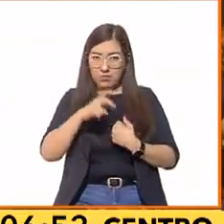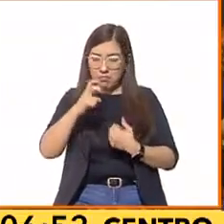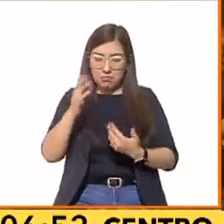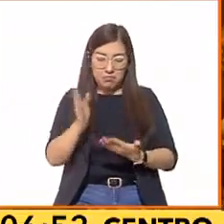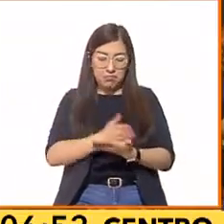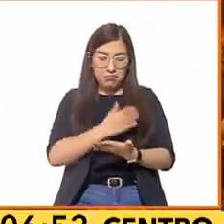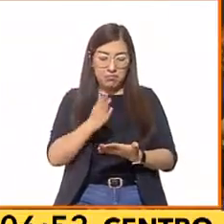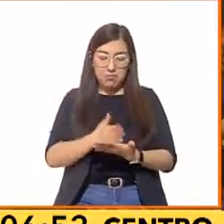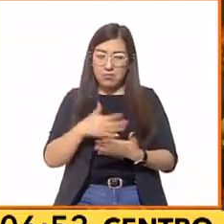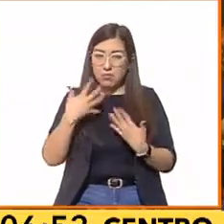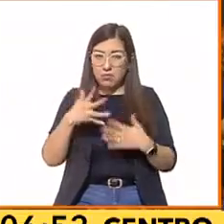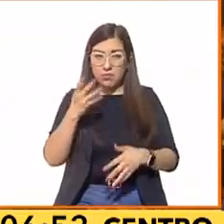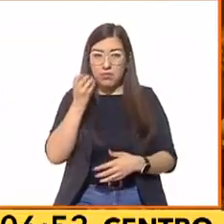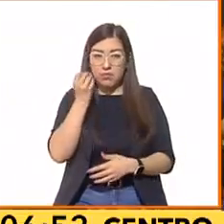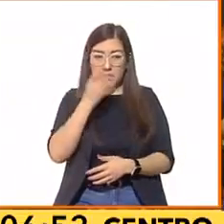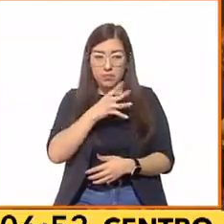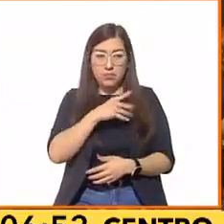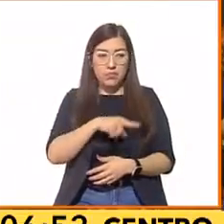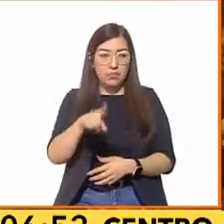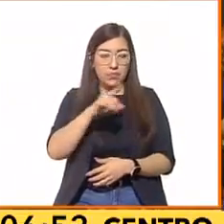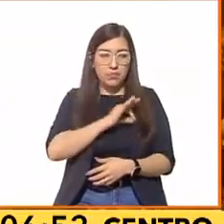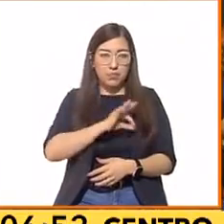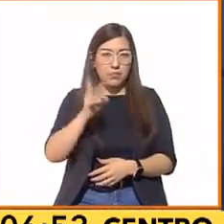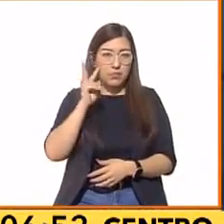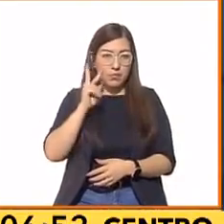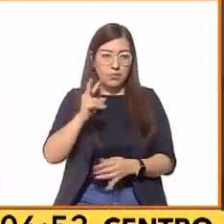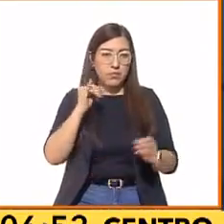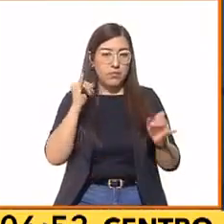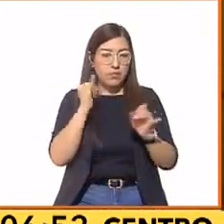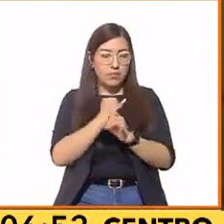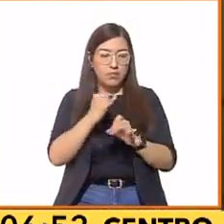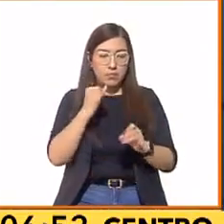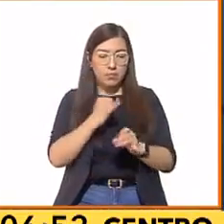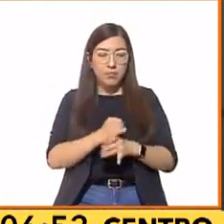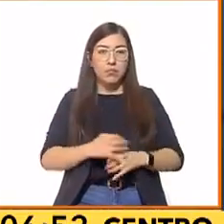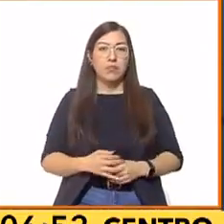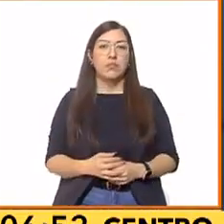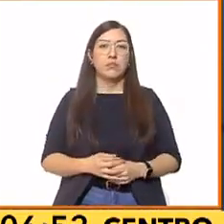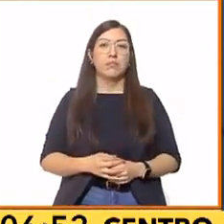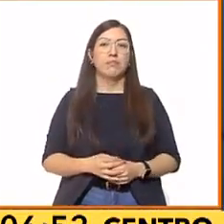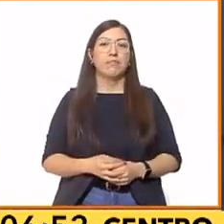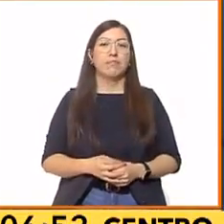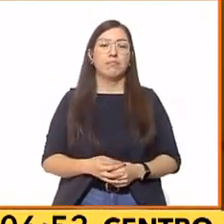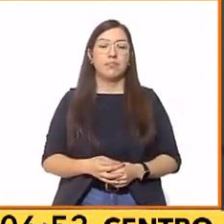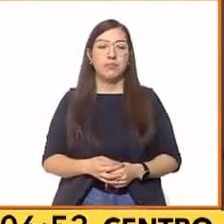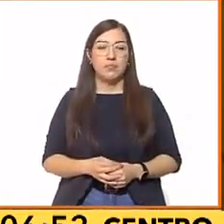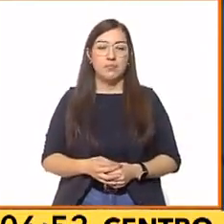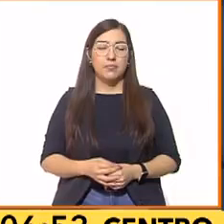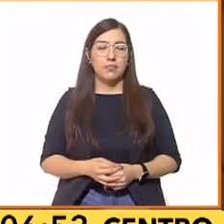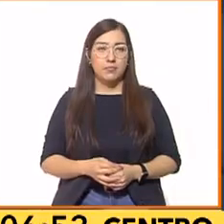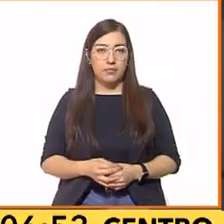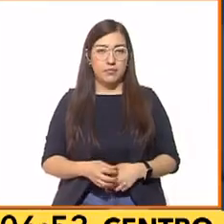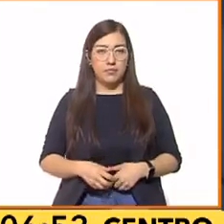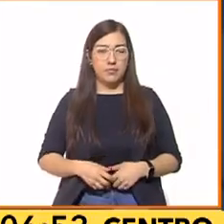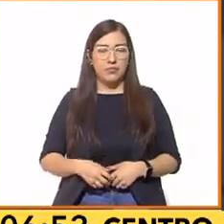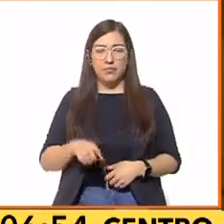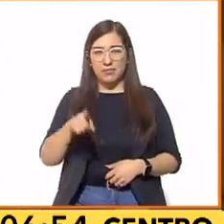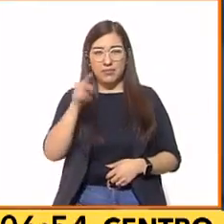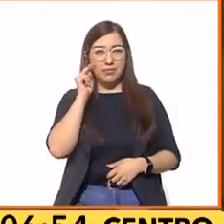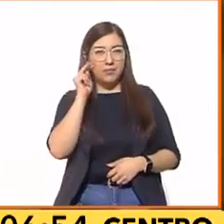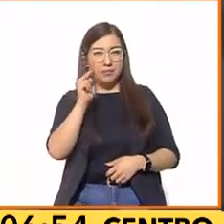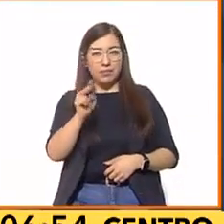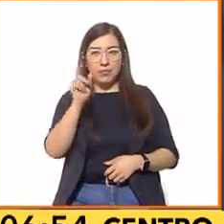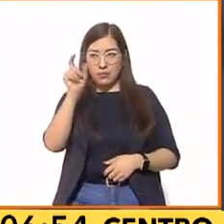que además se pueden consultar en internet fácilmente, y ahí uno ve al hombre, al